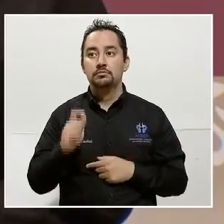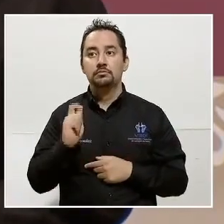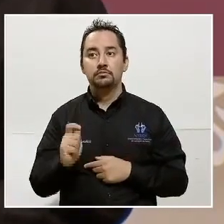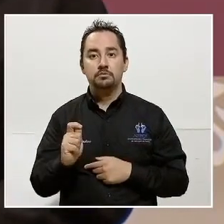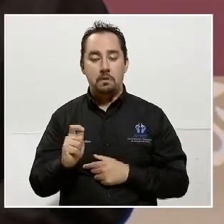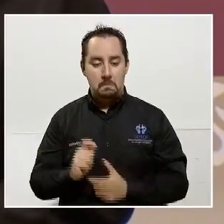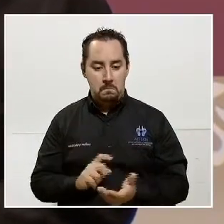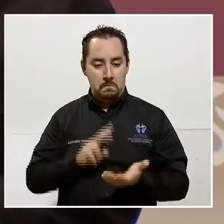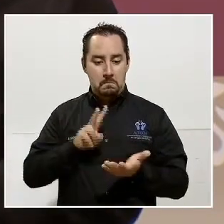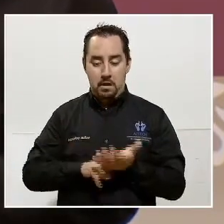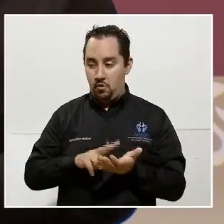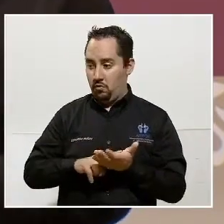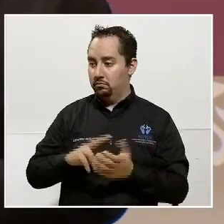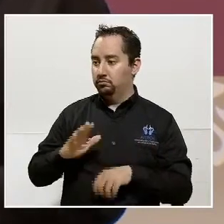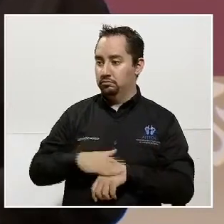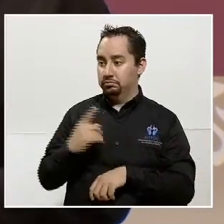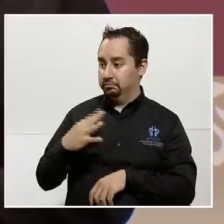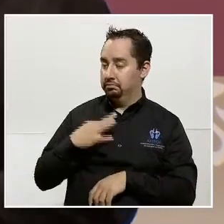y agradezco.